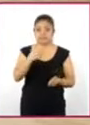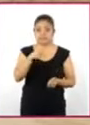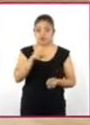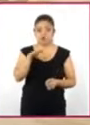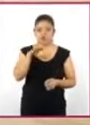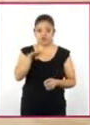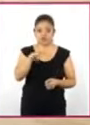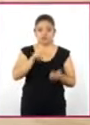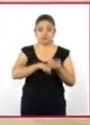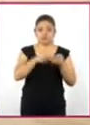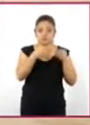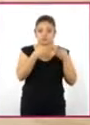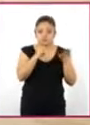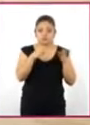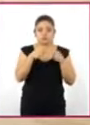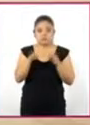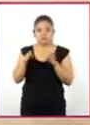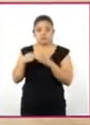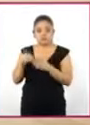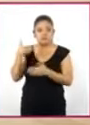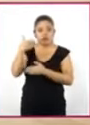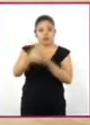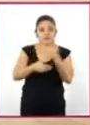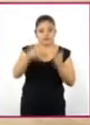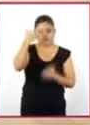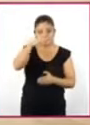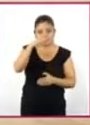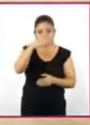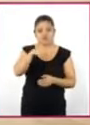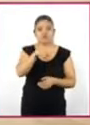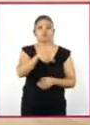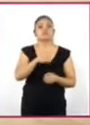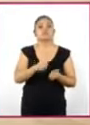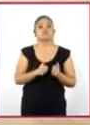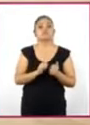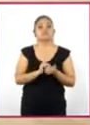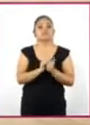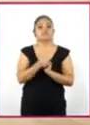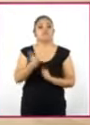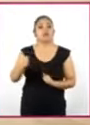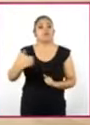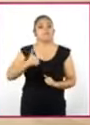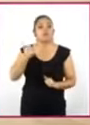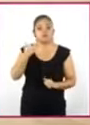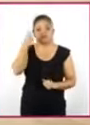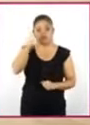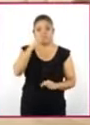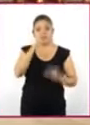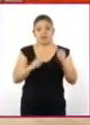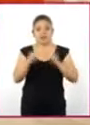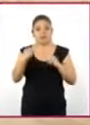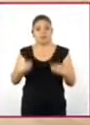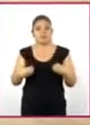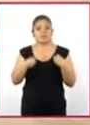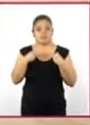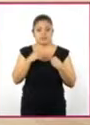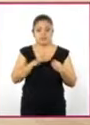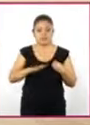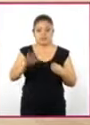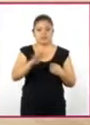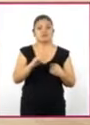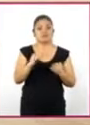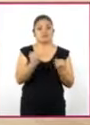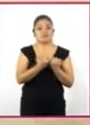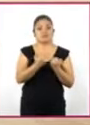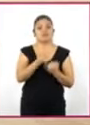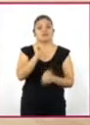niveles de vida de la población, como fue el caso de las vacunas y los métodos antisépticos. También se desarrollaron